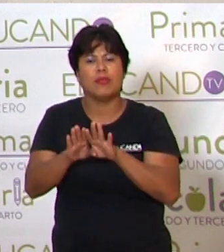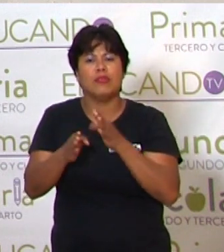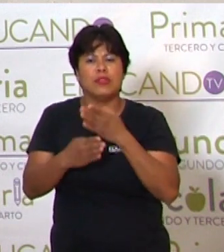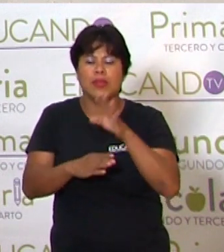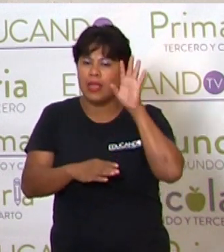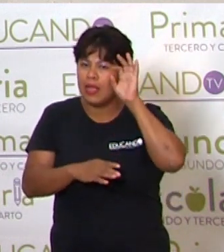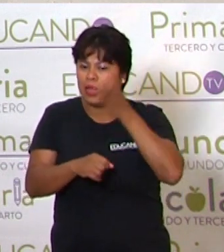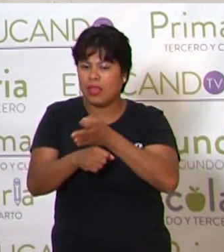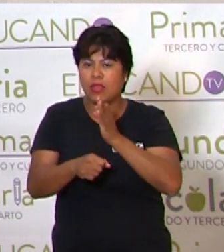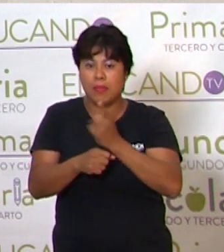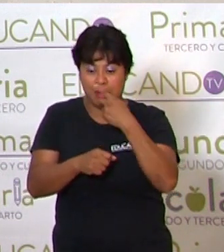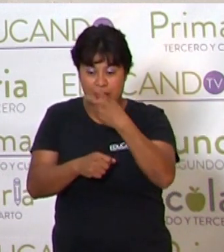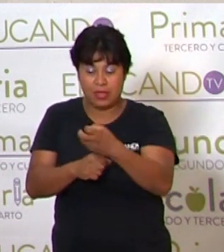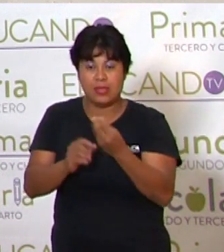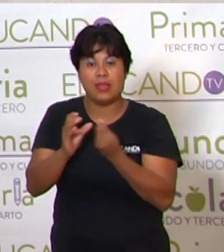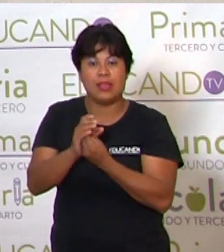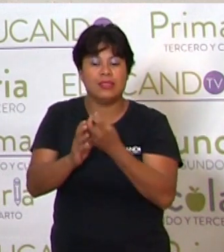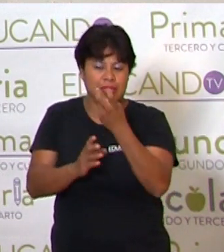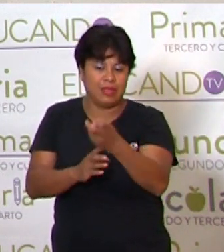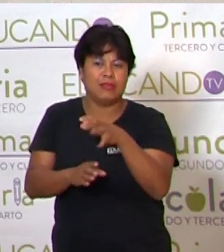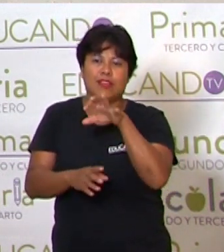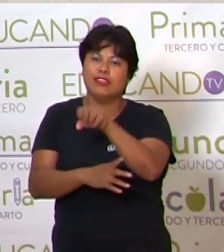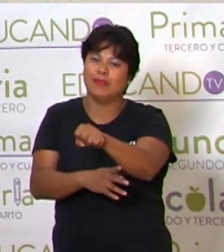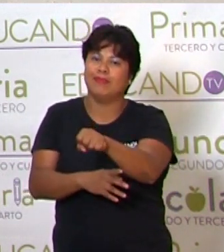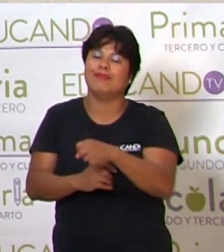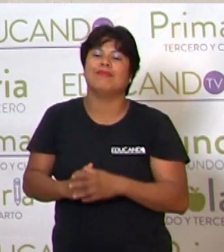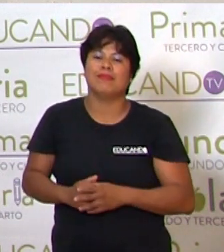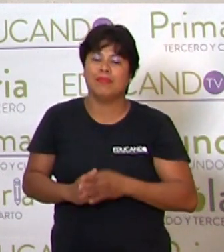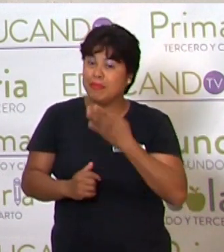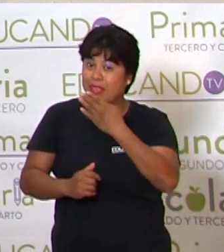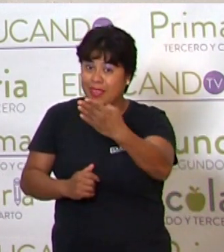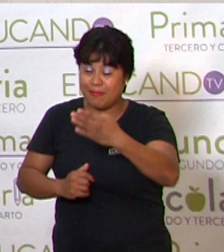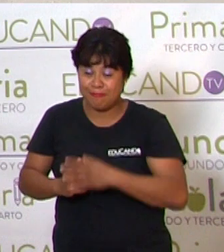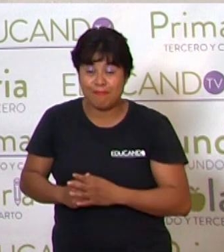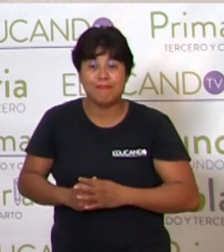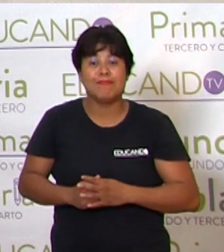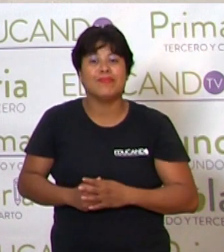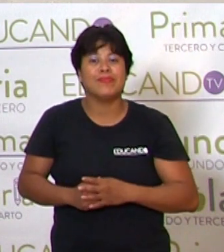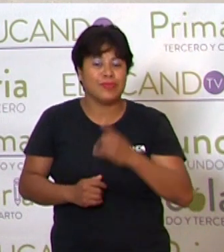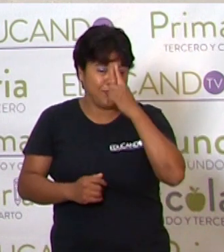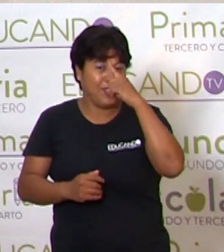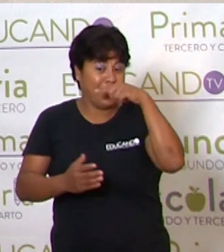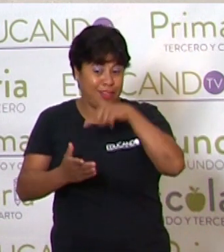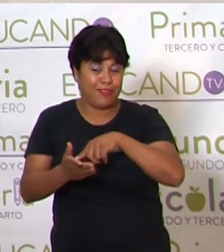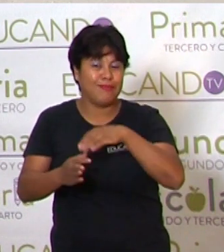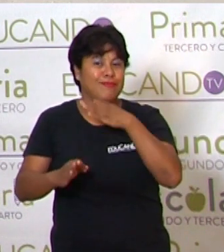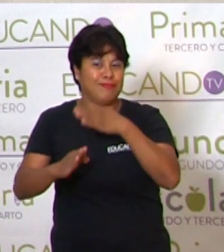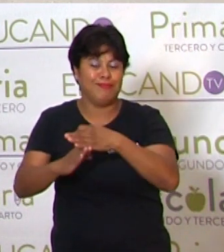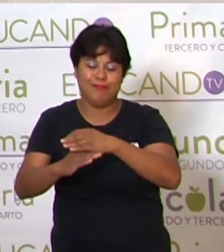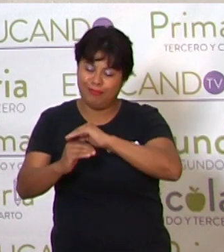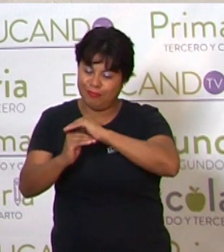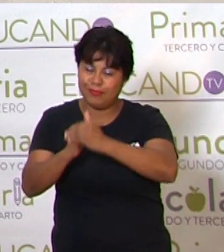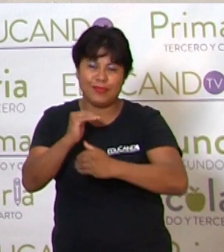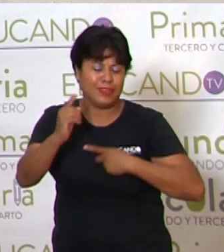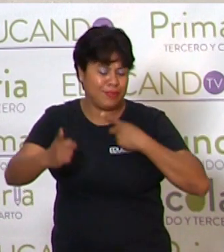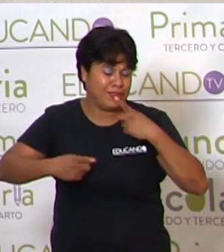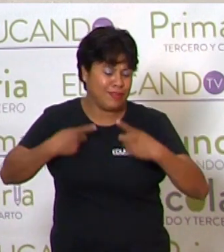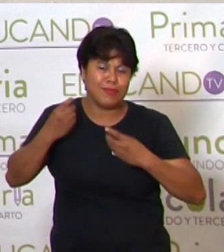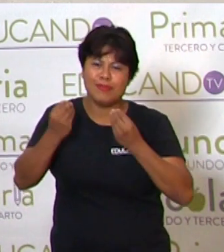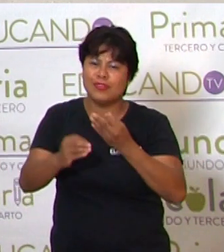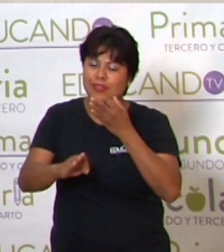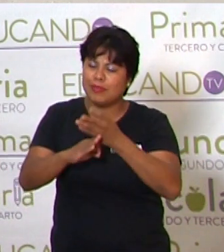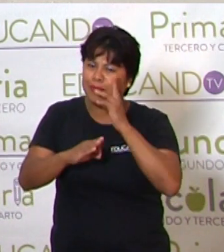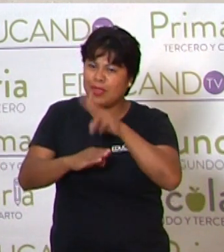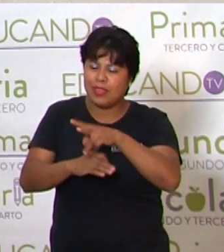de caricatura, pero para esta clase ese sería el concepto. Muy bien, pues creo que nos divertimos